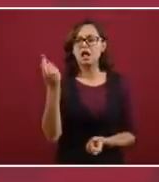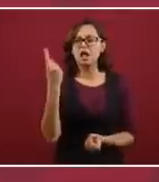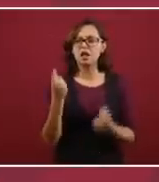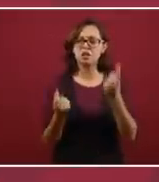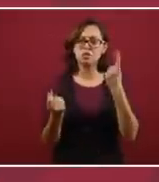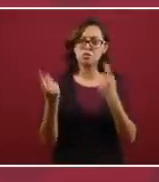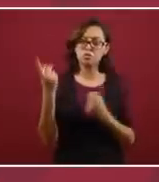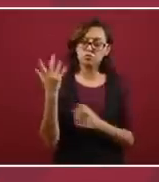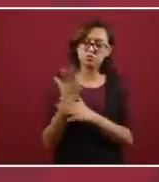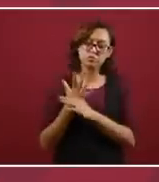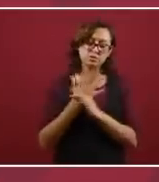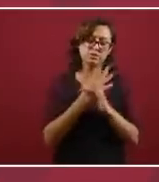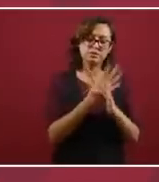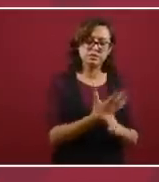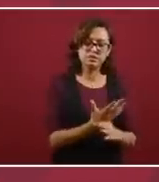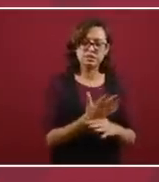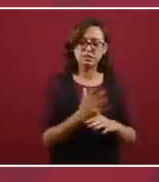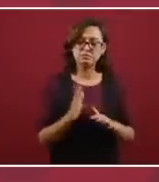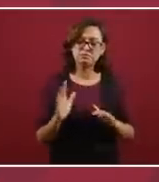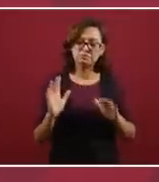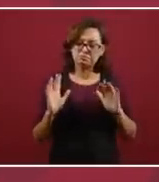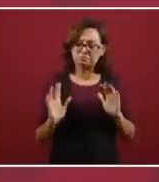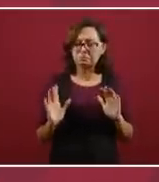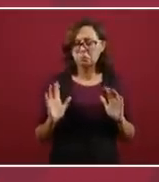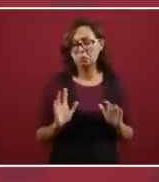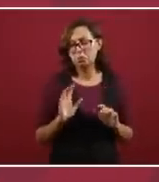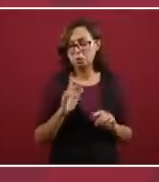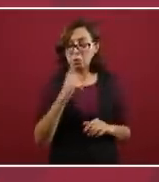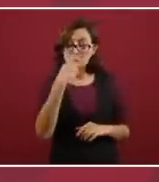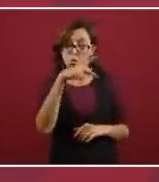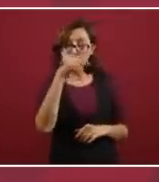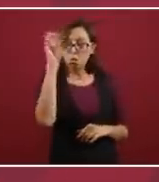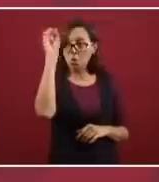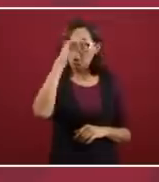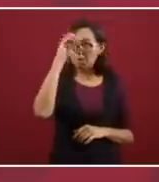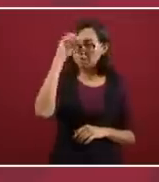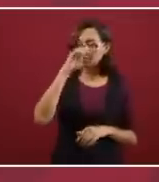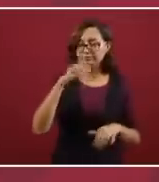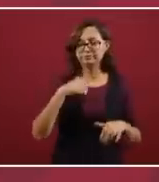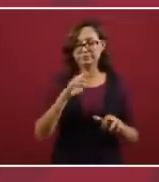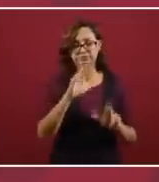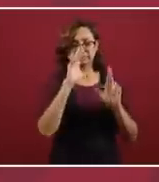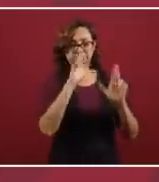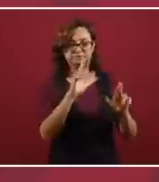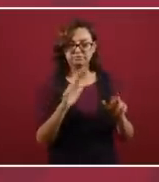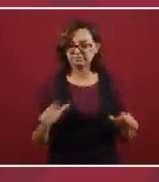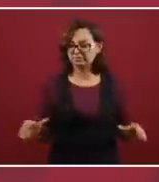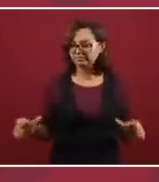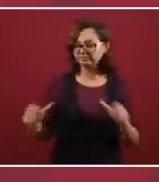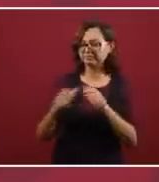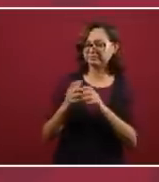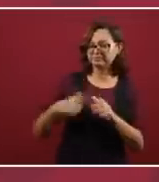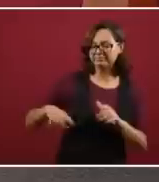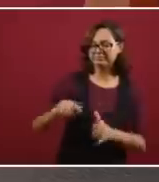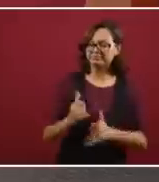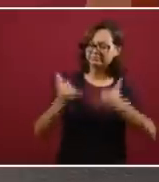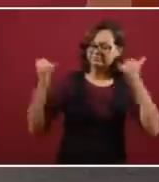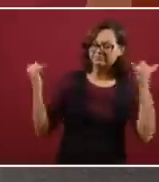y respeto desde luego ese punto de vista, que son anarquistas. No,